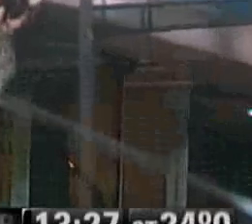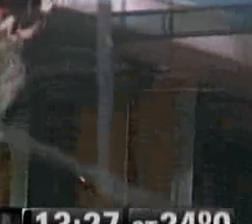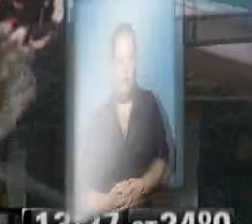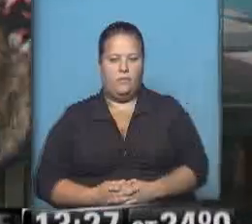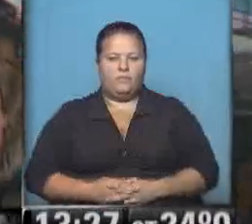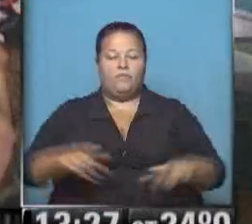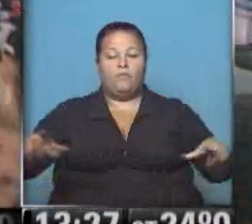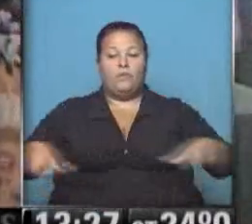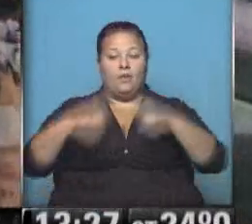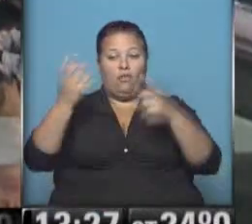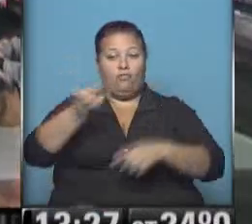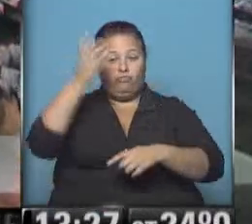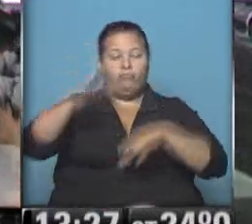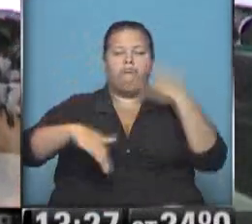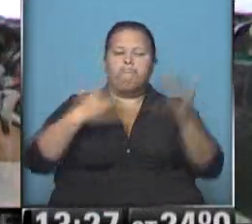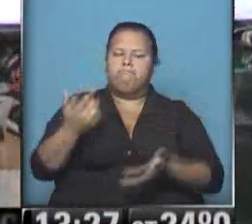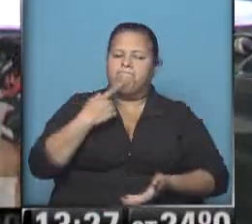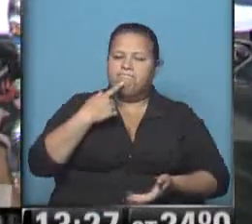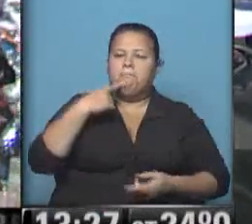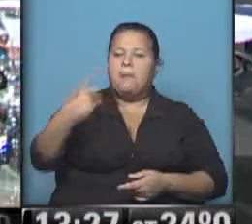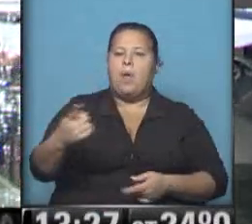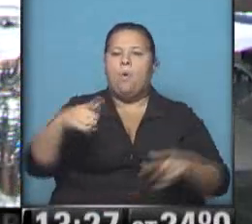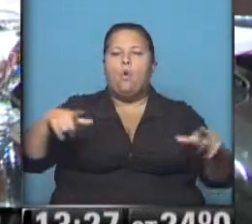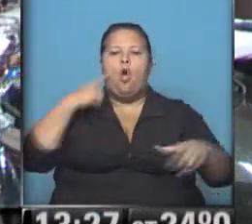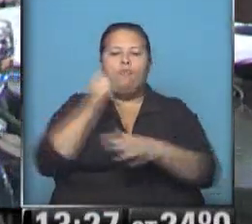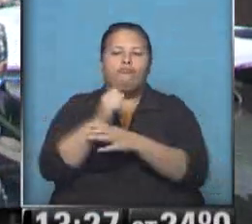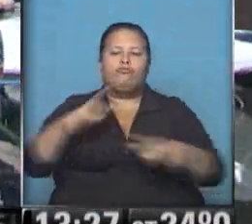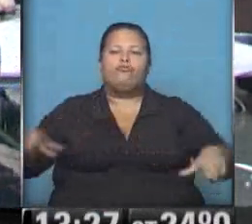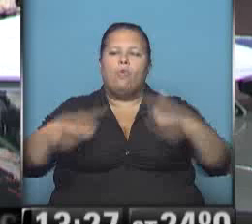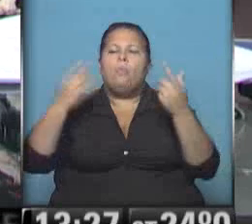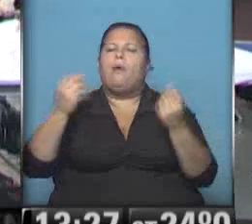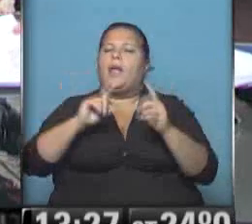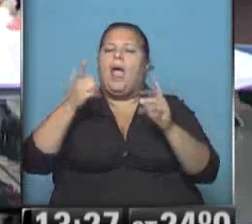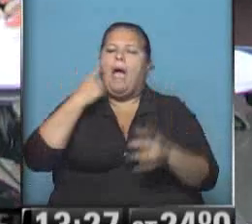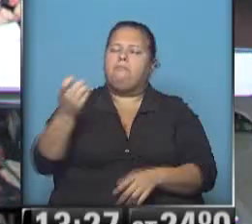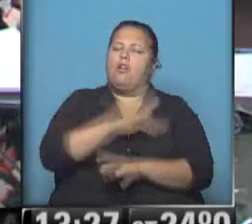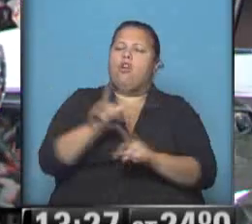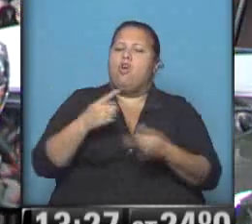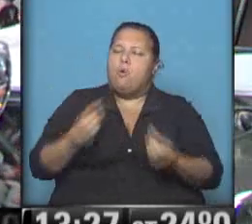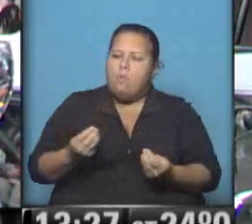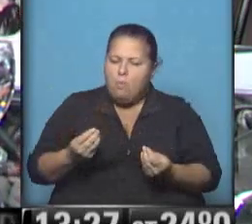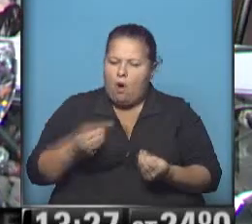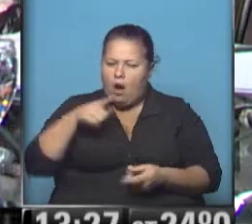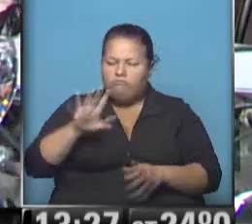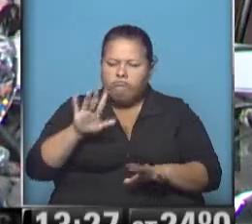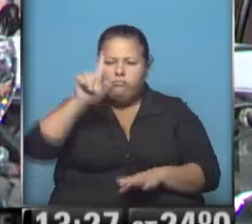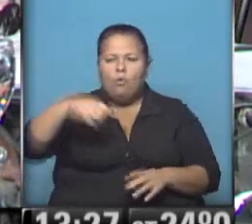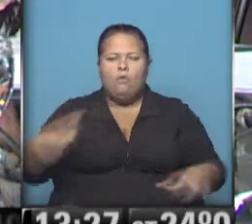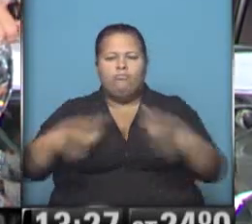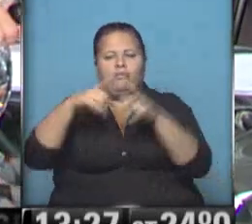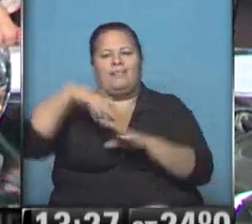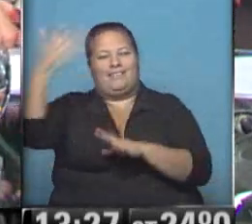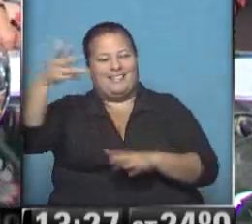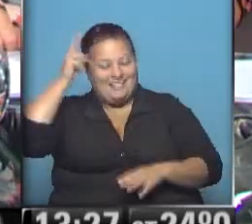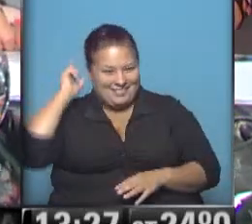luego de la erupción del volcán hay muchas preguntas para hacerle a un vulcanólogo por ejemplo Por qué no se pudo predecir este este fenómeno del otro lado de la